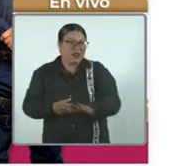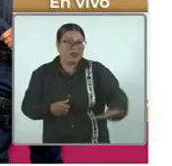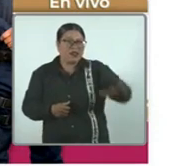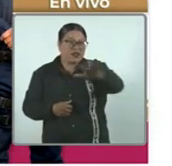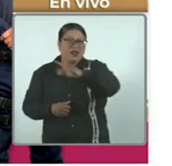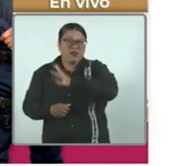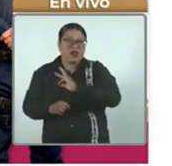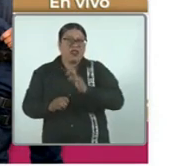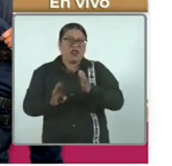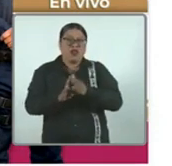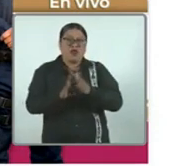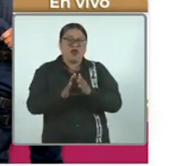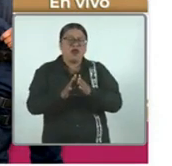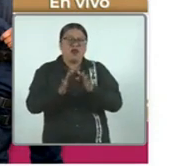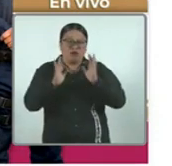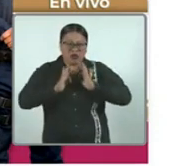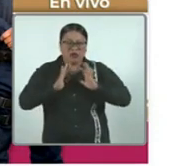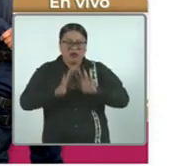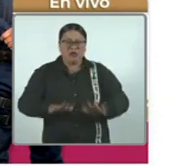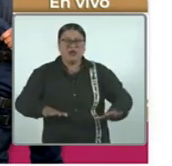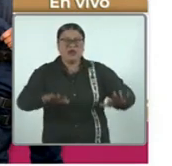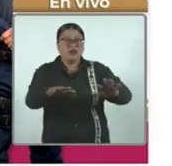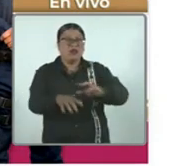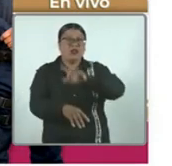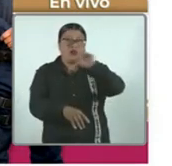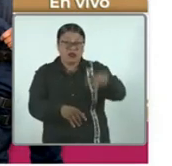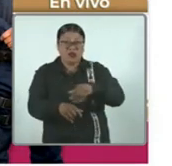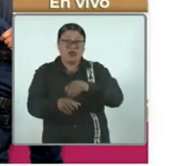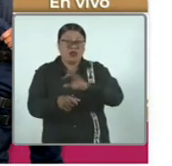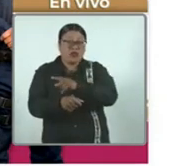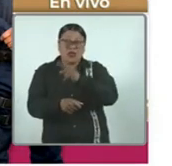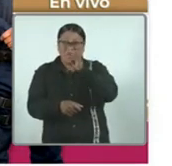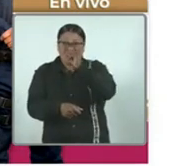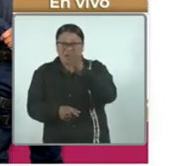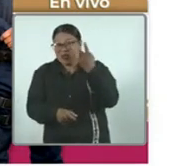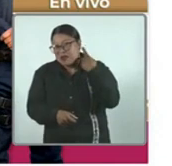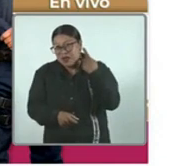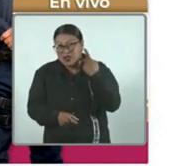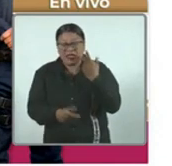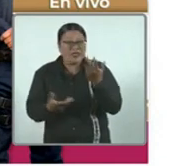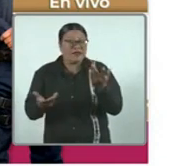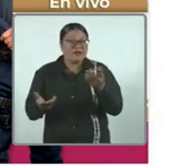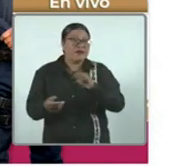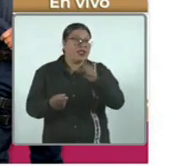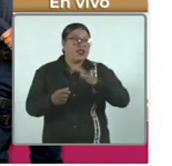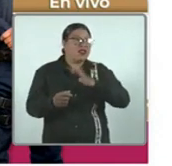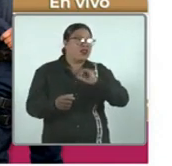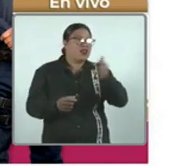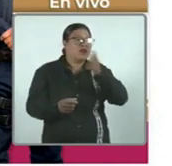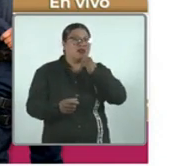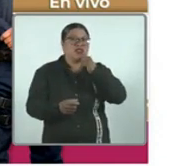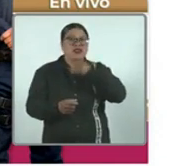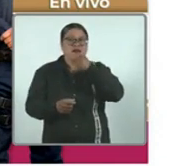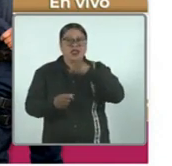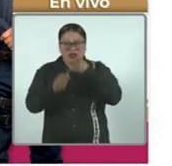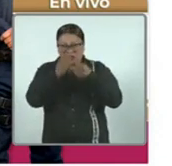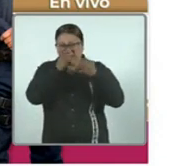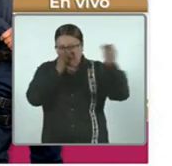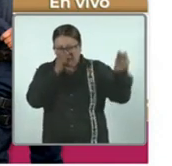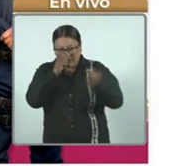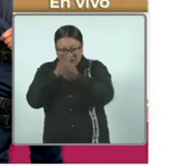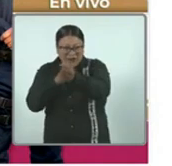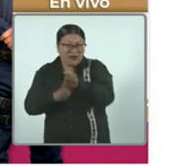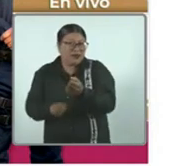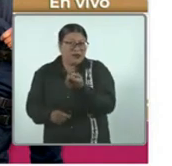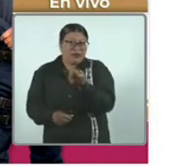y él puede ordenar la policía. Así operaba. Ya cuando el político fallaba, ya metían a los policías viejos de carrera, ¿no?